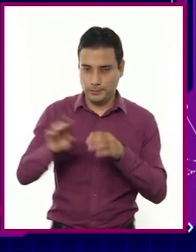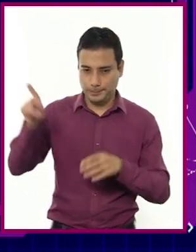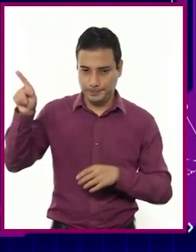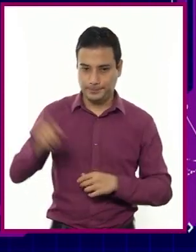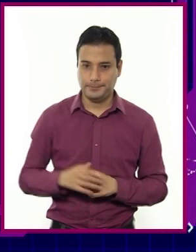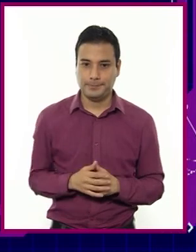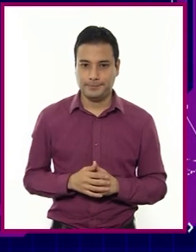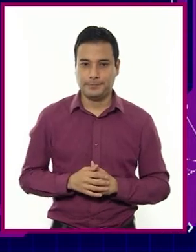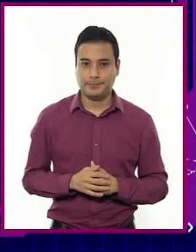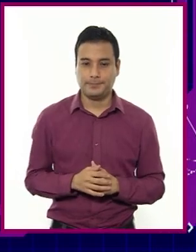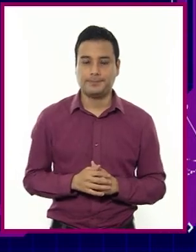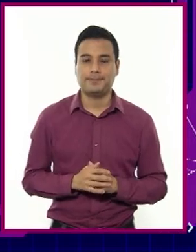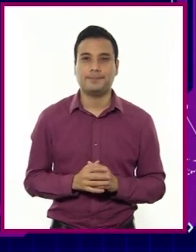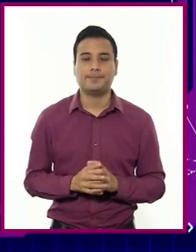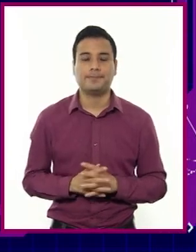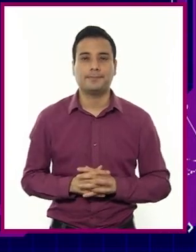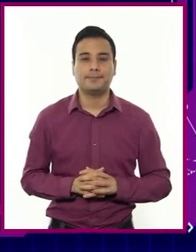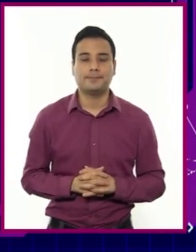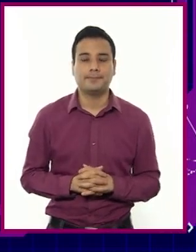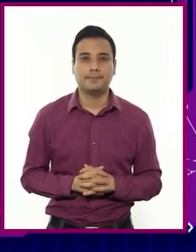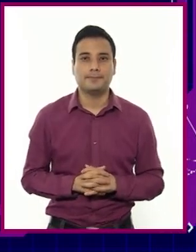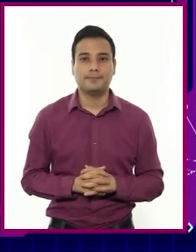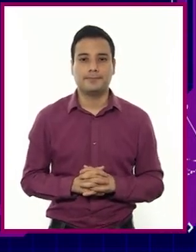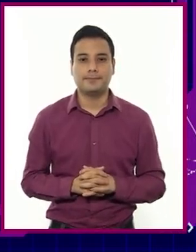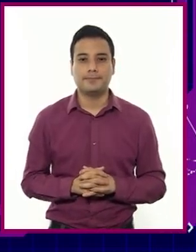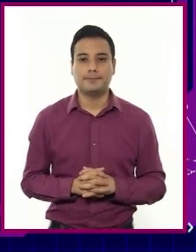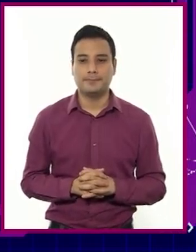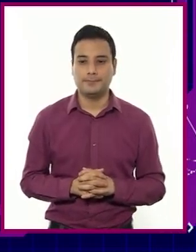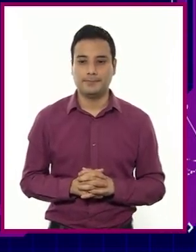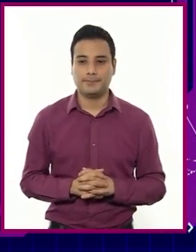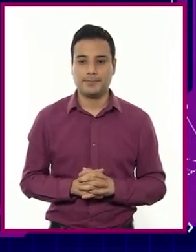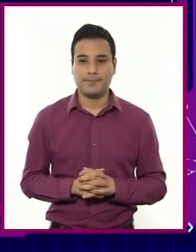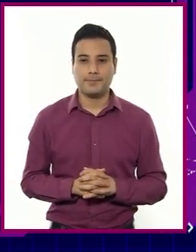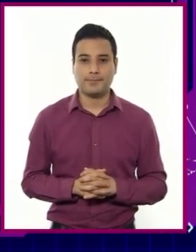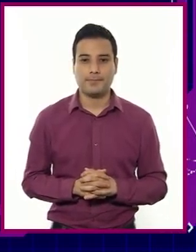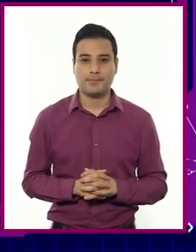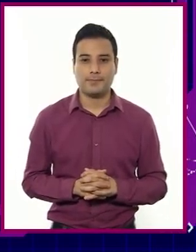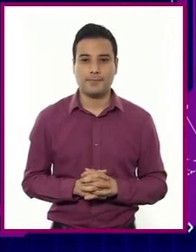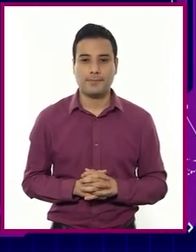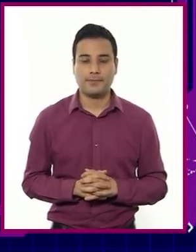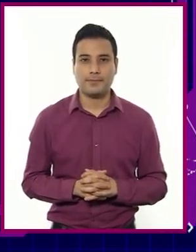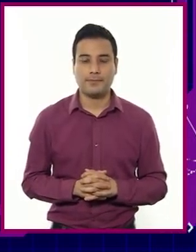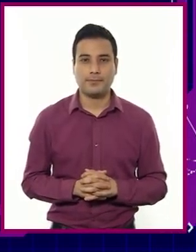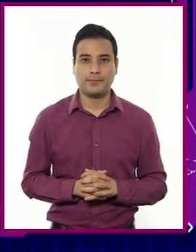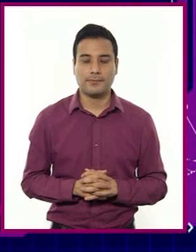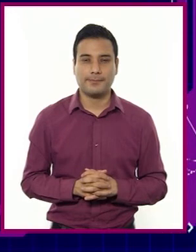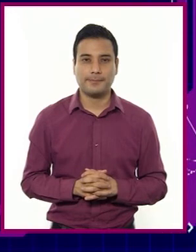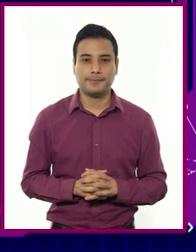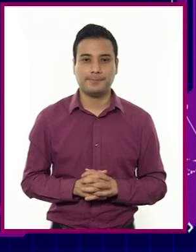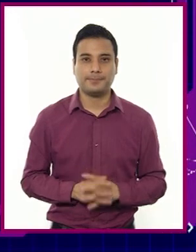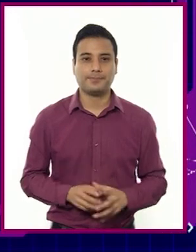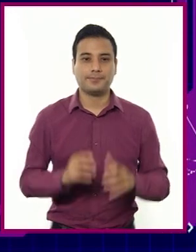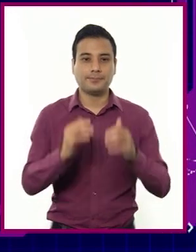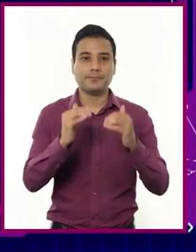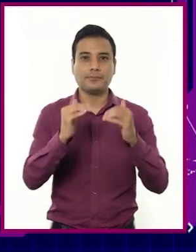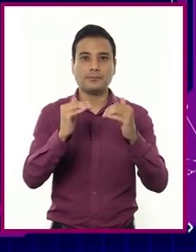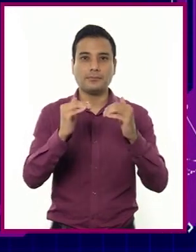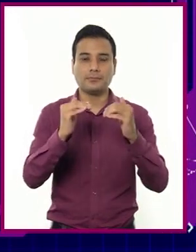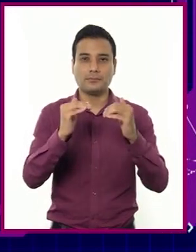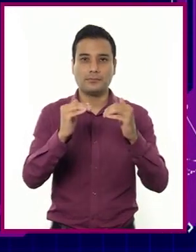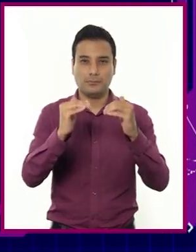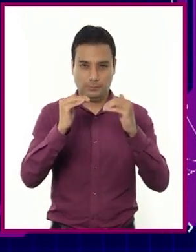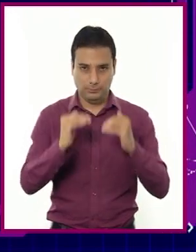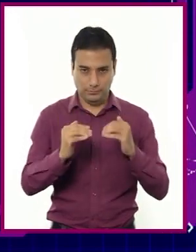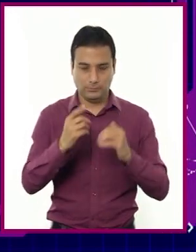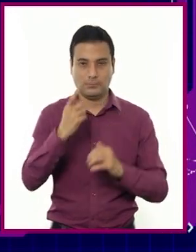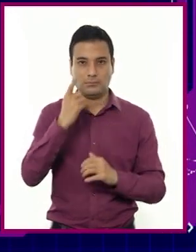más 15 es igual a 8W más 42 más 4W. En el segundo miembro de la